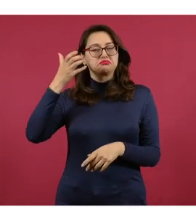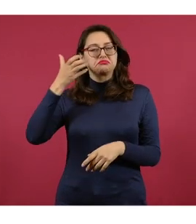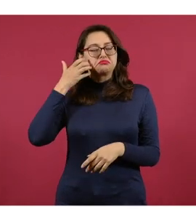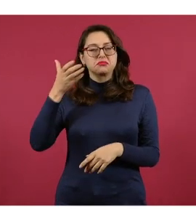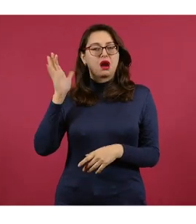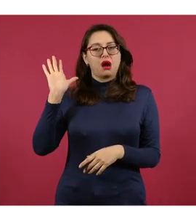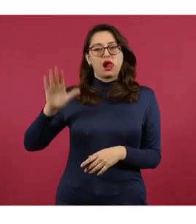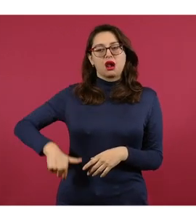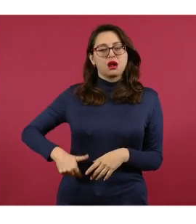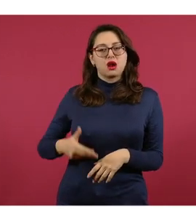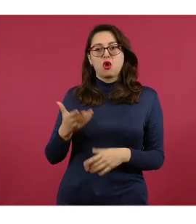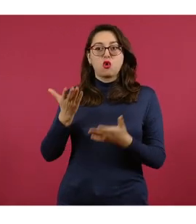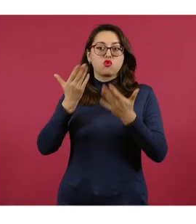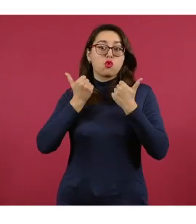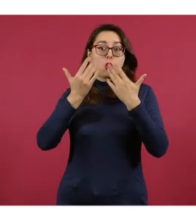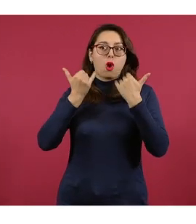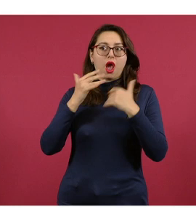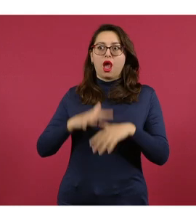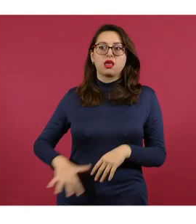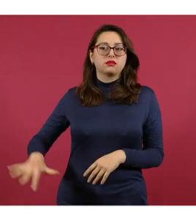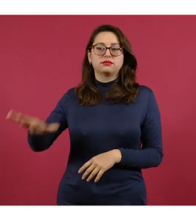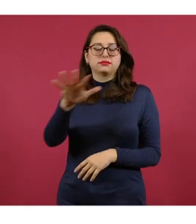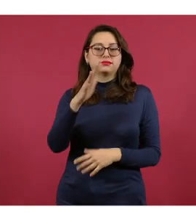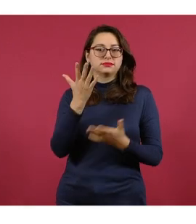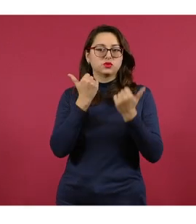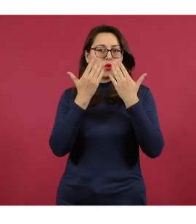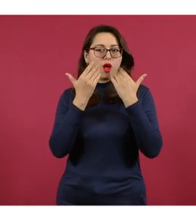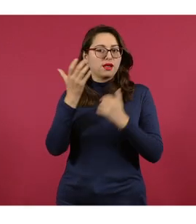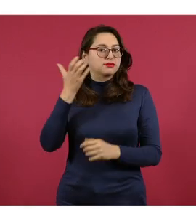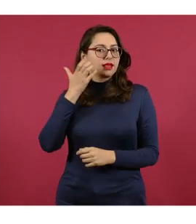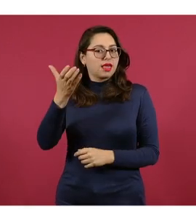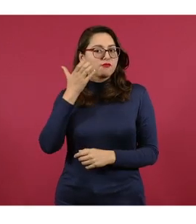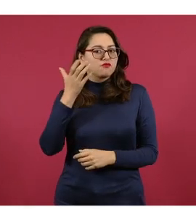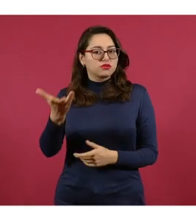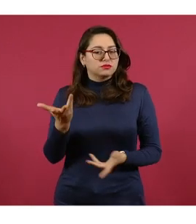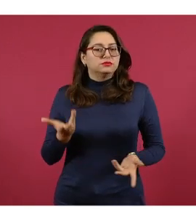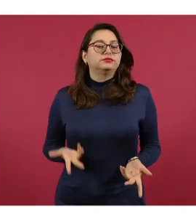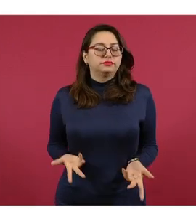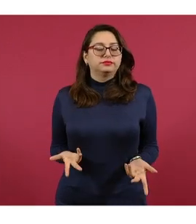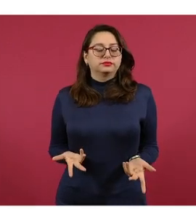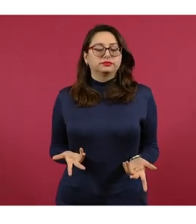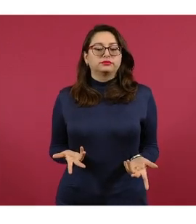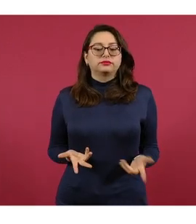todavía mucha gente no tiene teléfono.